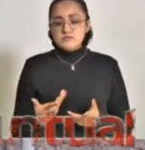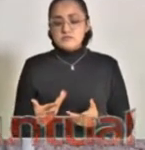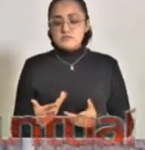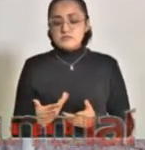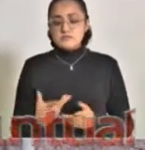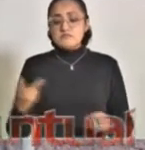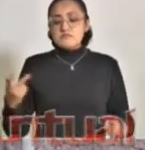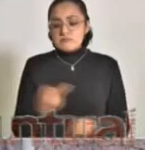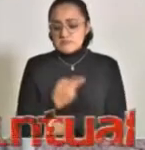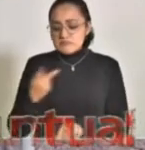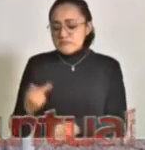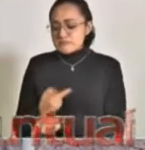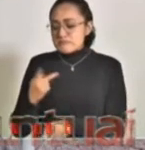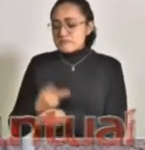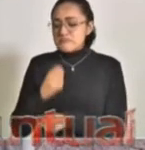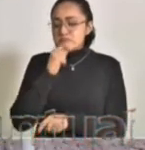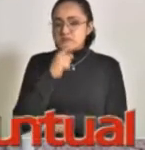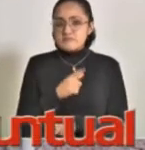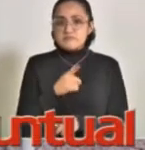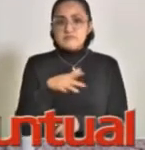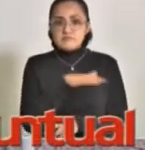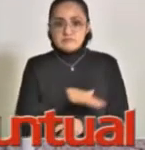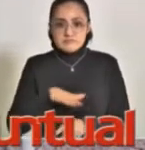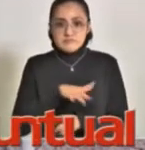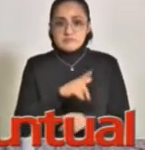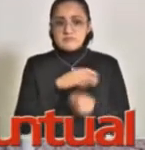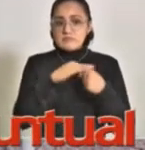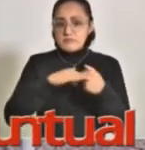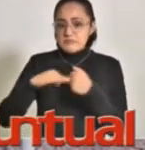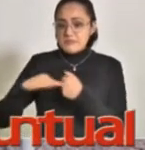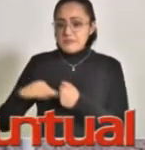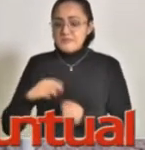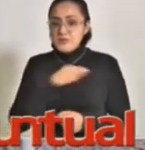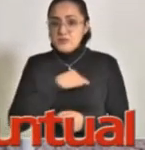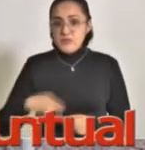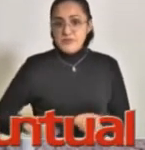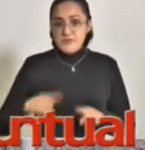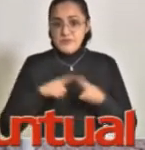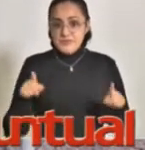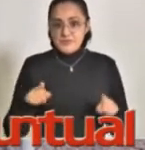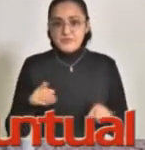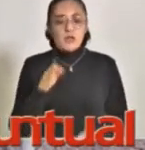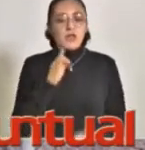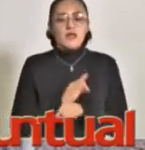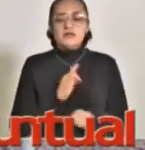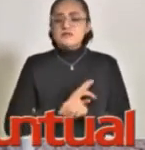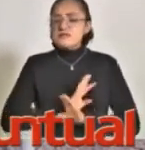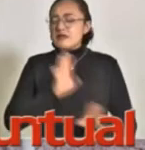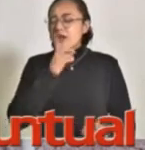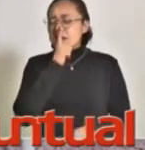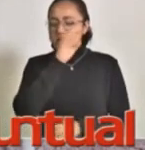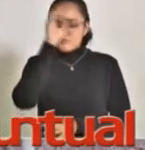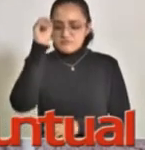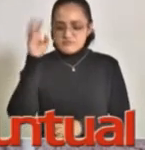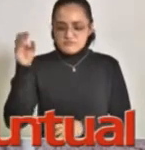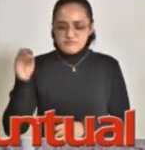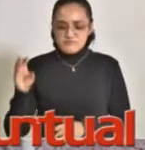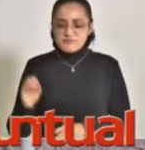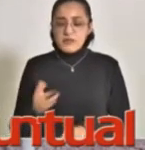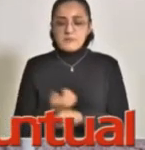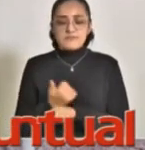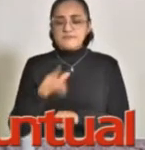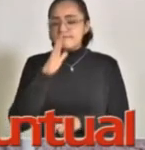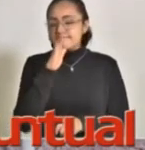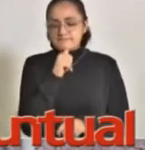lo que ocurre en la zona conurbada, no podemos irnos a amarillo.